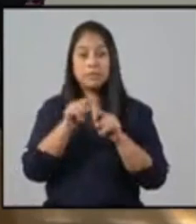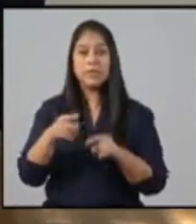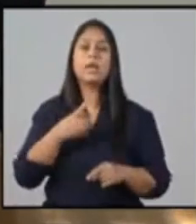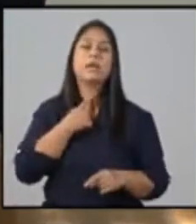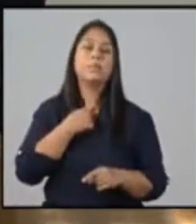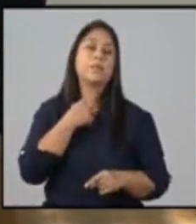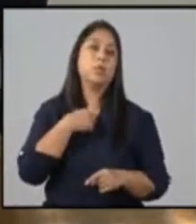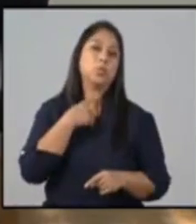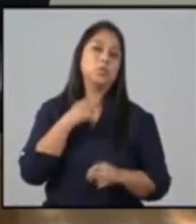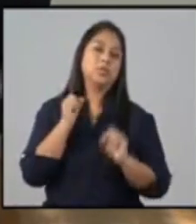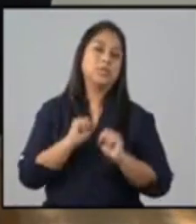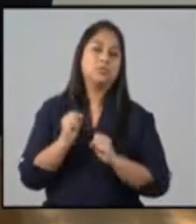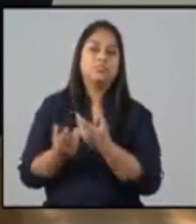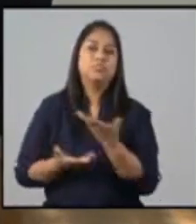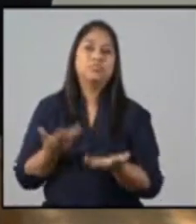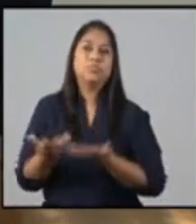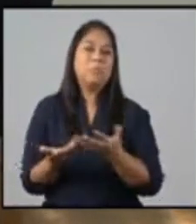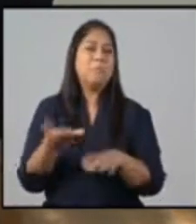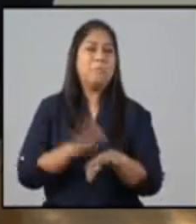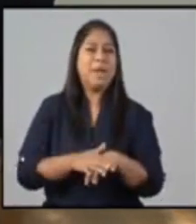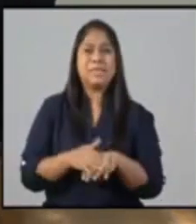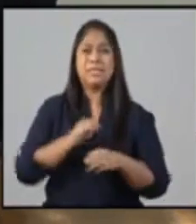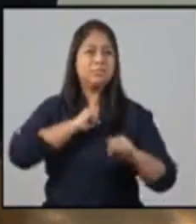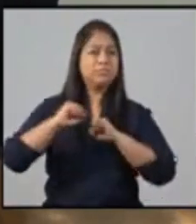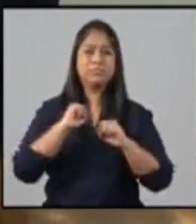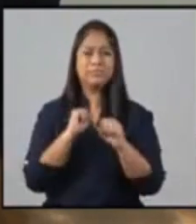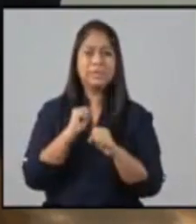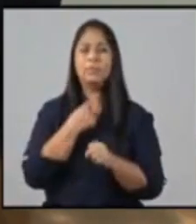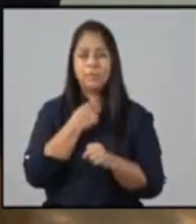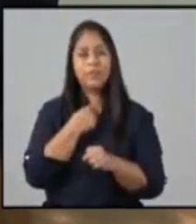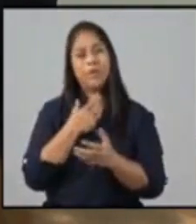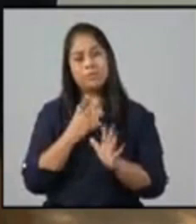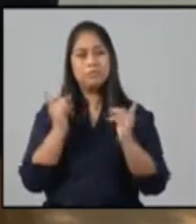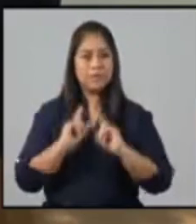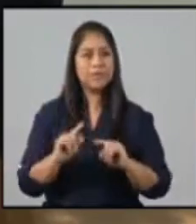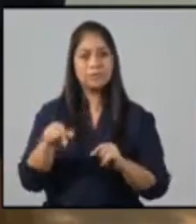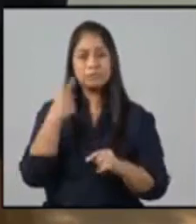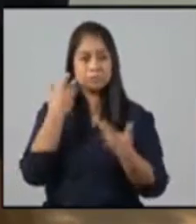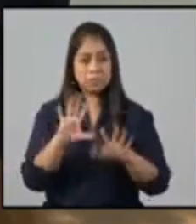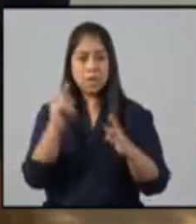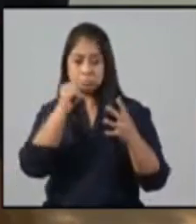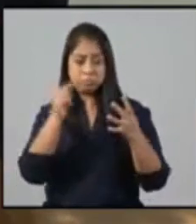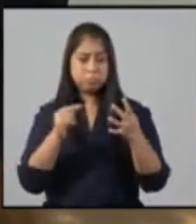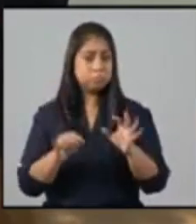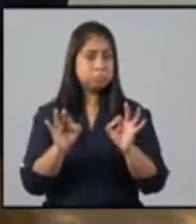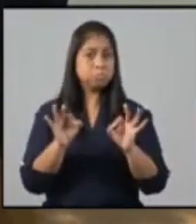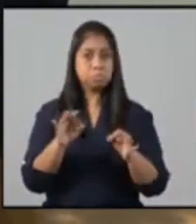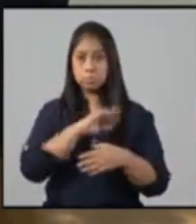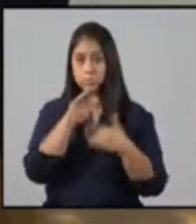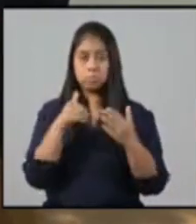gustado poder conseguir mucho más de lo que se ha conseguido. Es verdad que hemos conseguido ejecutar a cabalidad